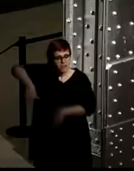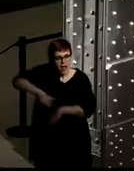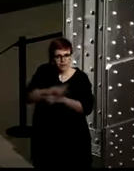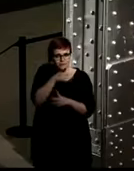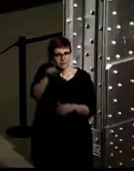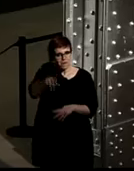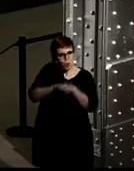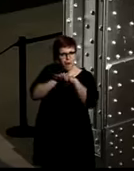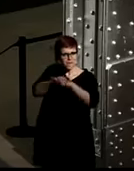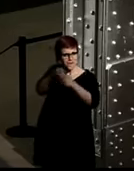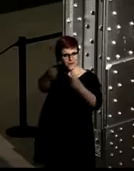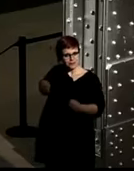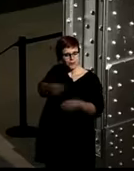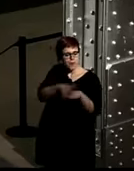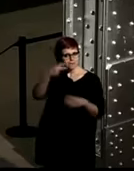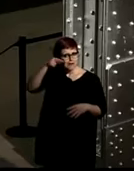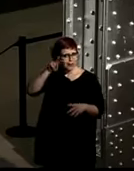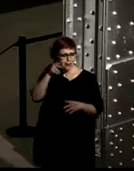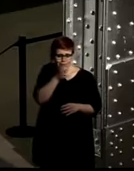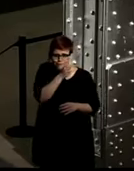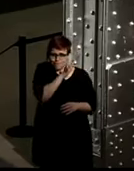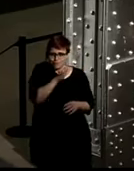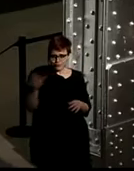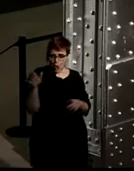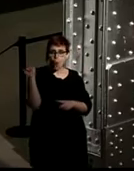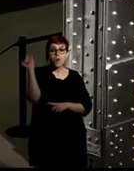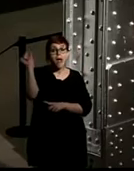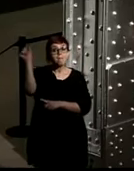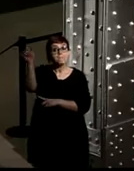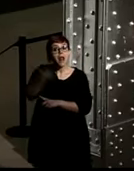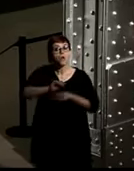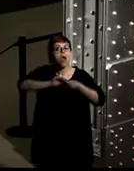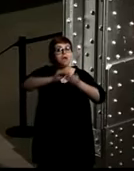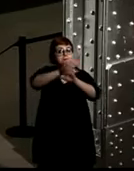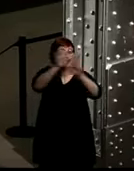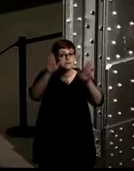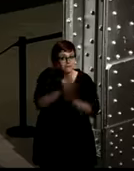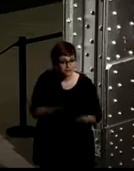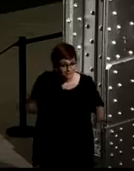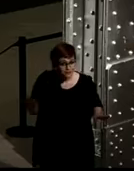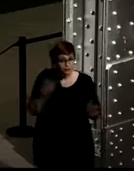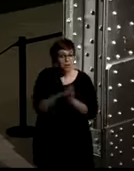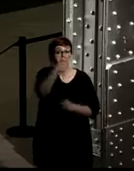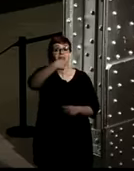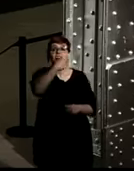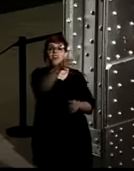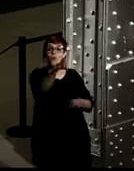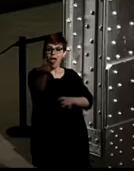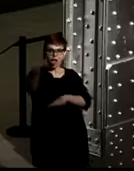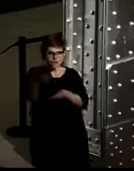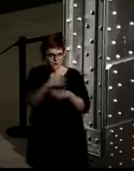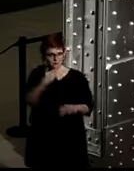amigo, una experiencia increíble, una película hecha que no lo puede decir todo el mundo y es algo que